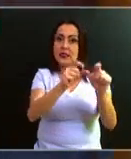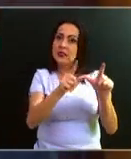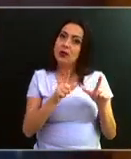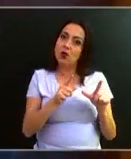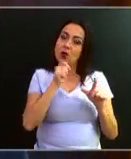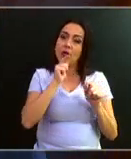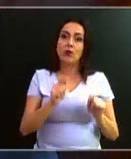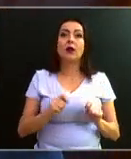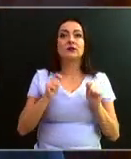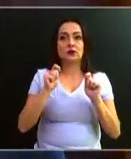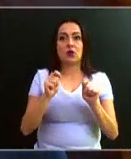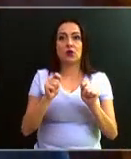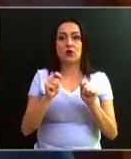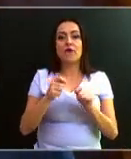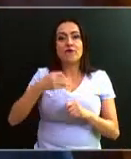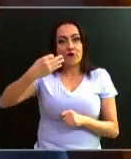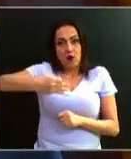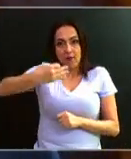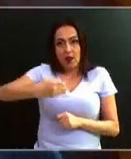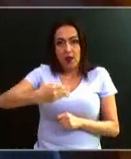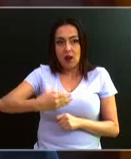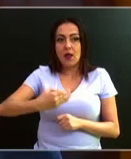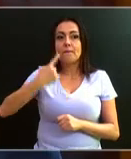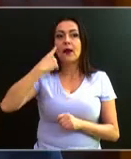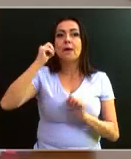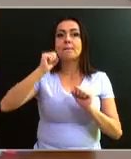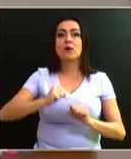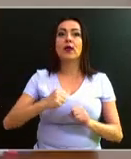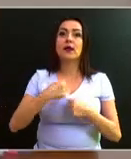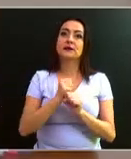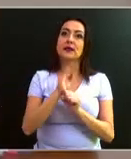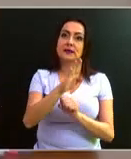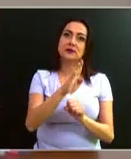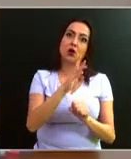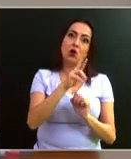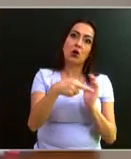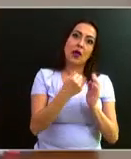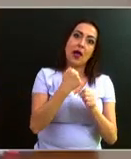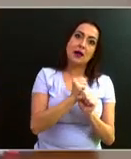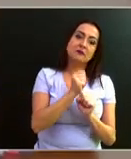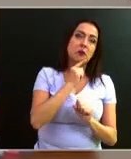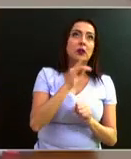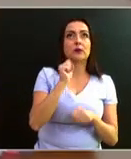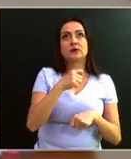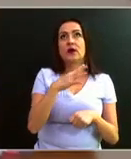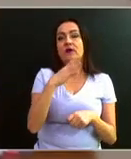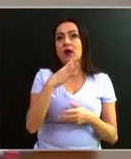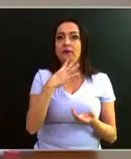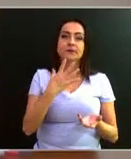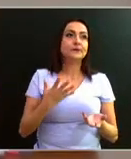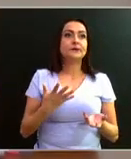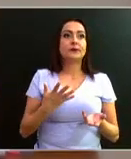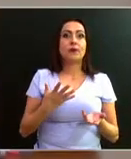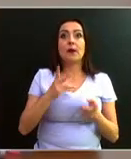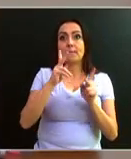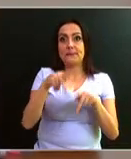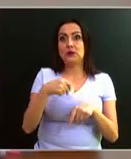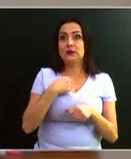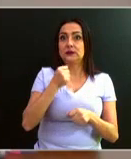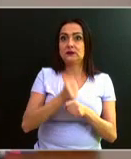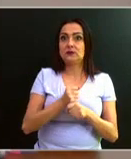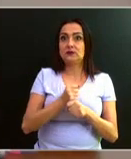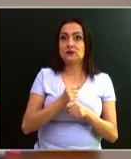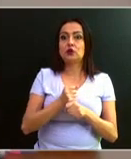de educación formal para poder ejercer esa ocupación. Por ejemplo, podríamos hablar de personas que trabajan